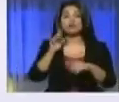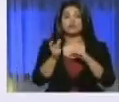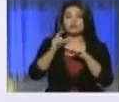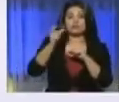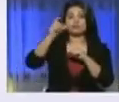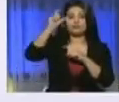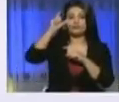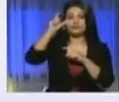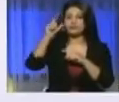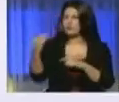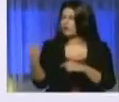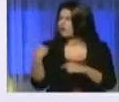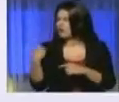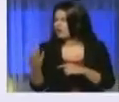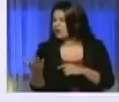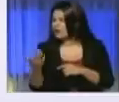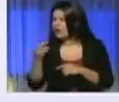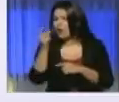todavía.